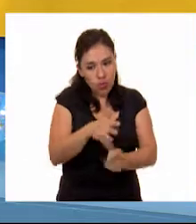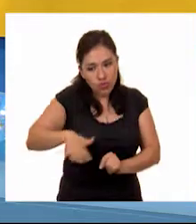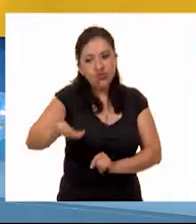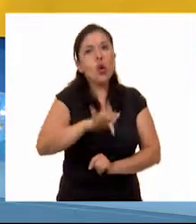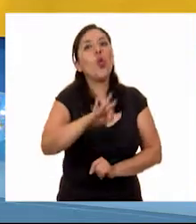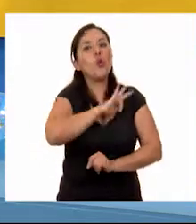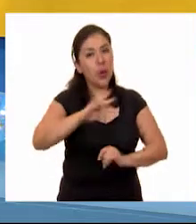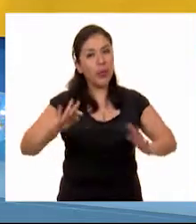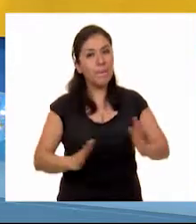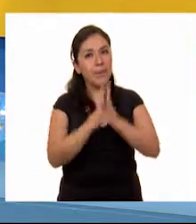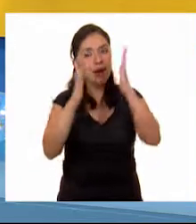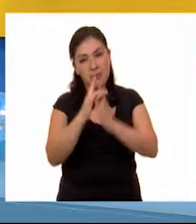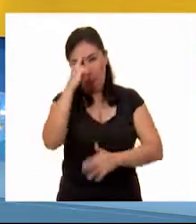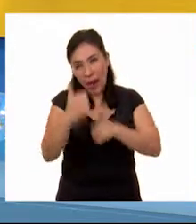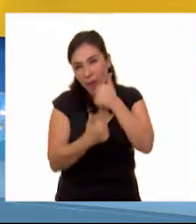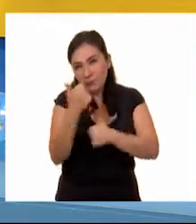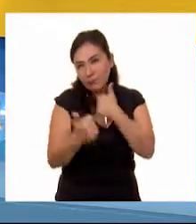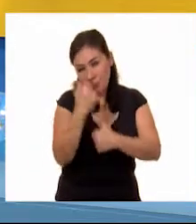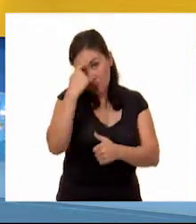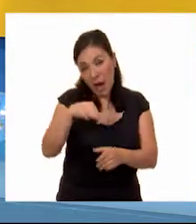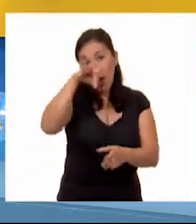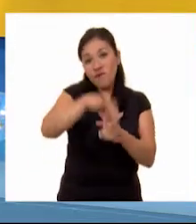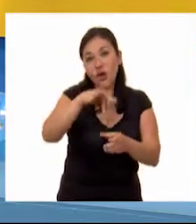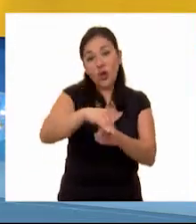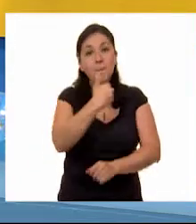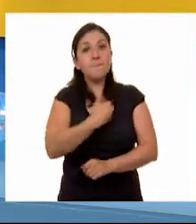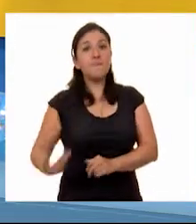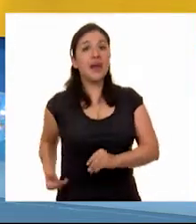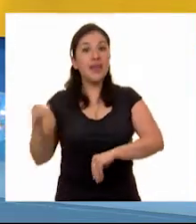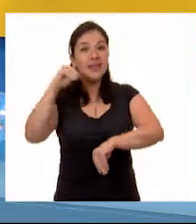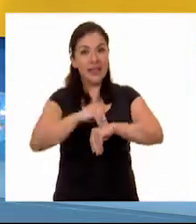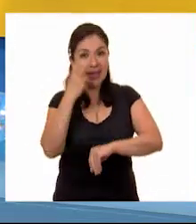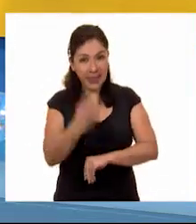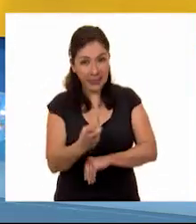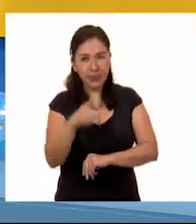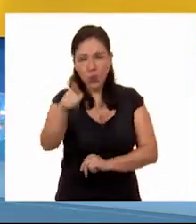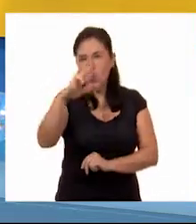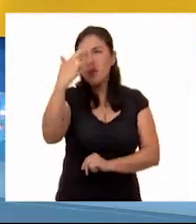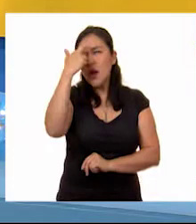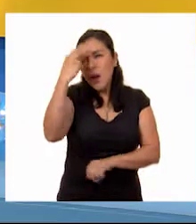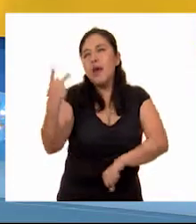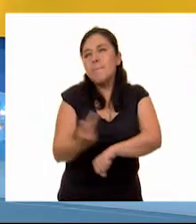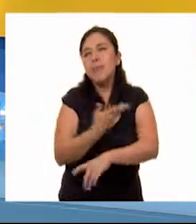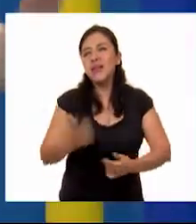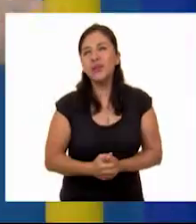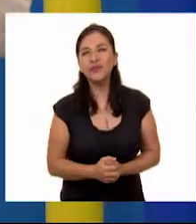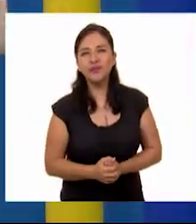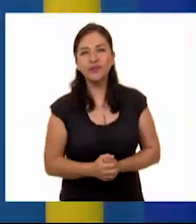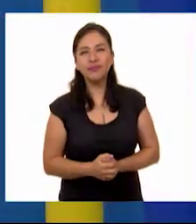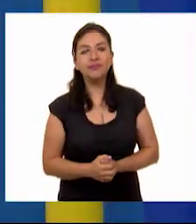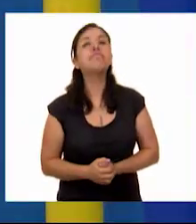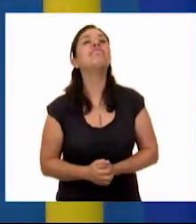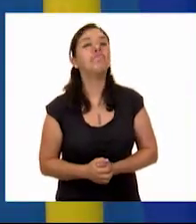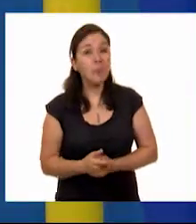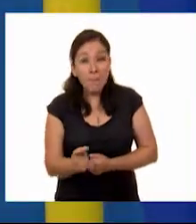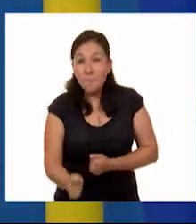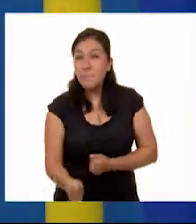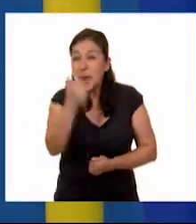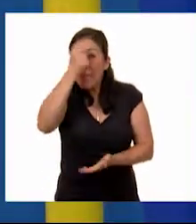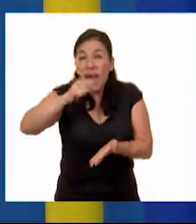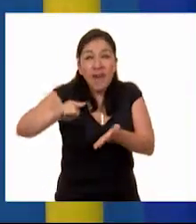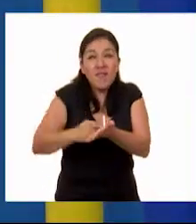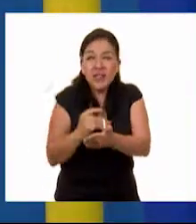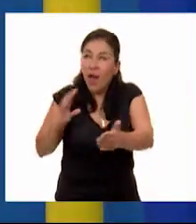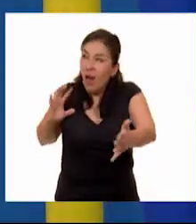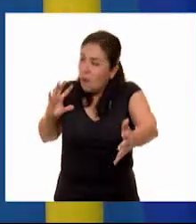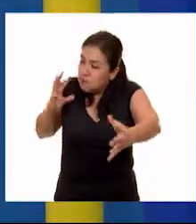posibilidad de participar y de competir en el proceso electoral para la presidencia. ¿Y se acuerdan de qué pasó? Por primera vez después